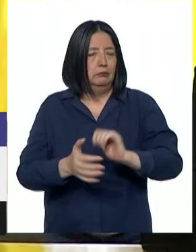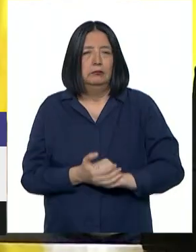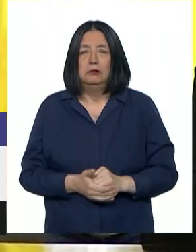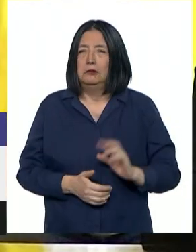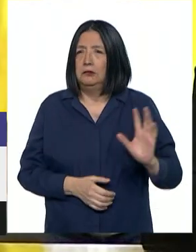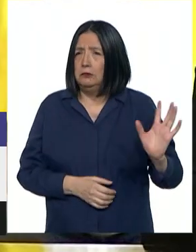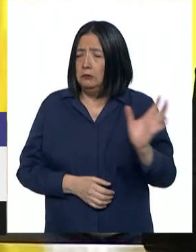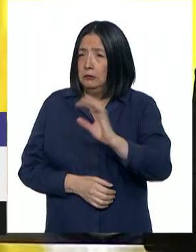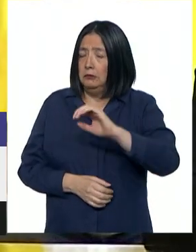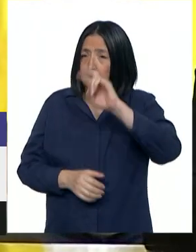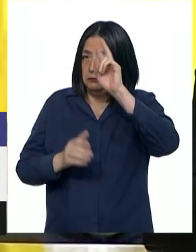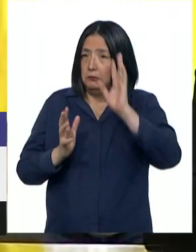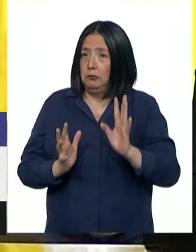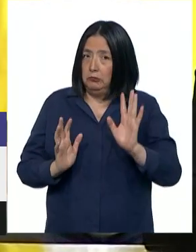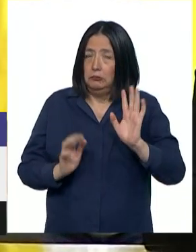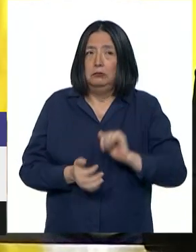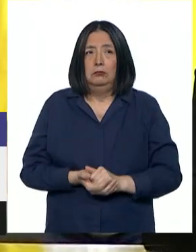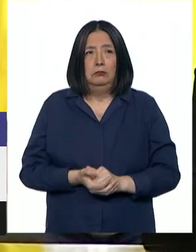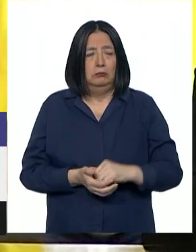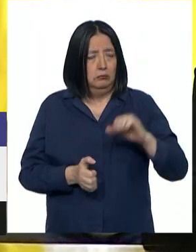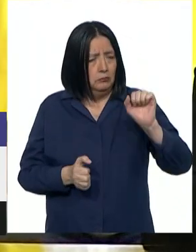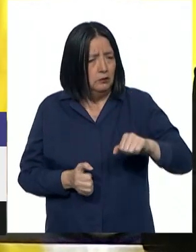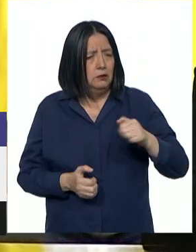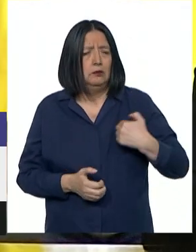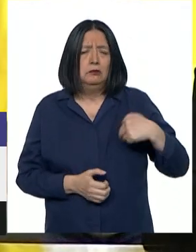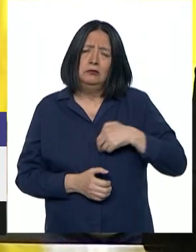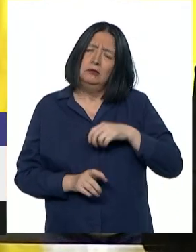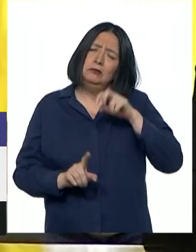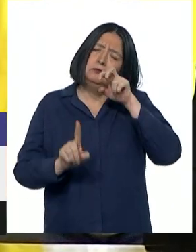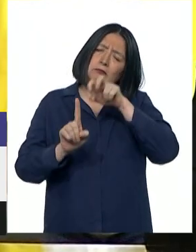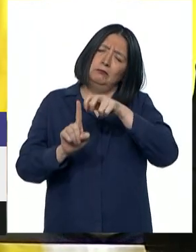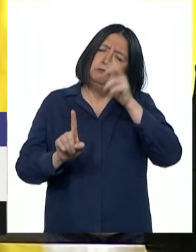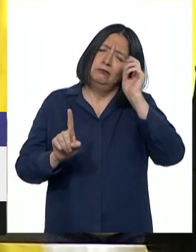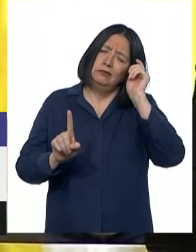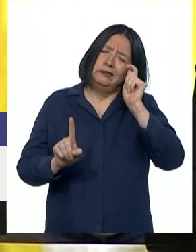Todos los peruanos somos testigos